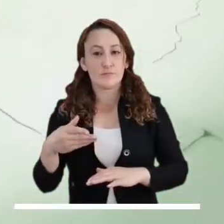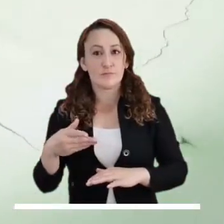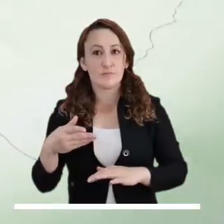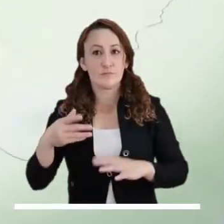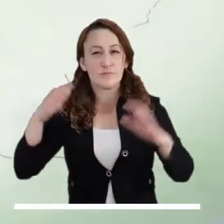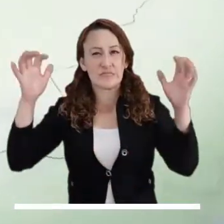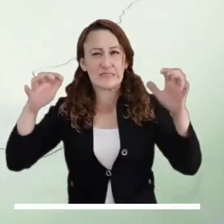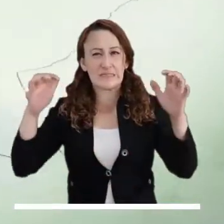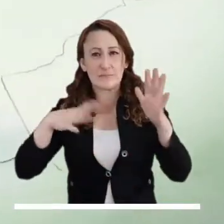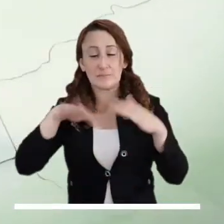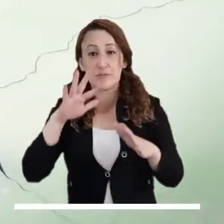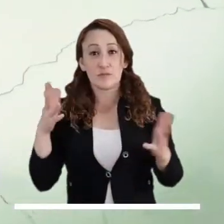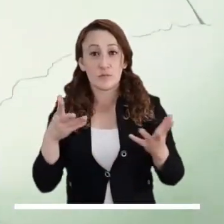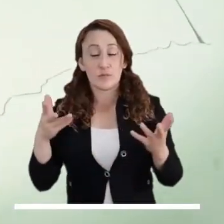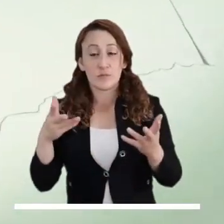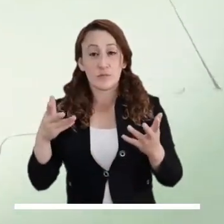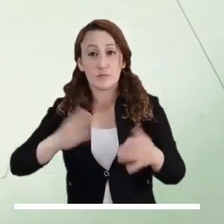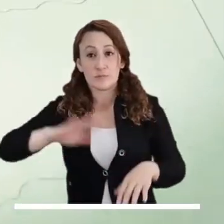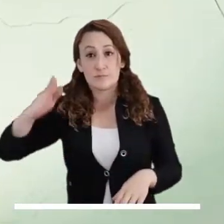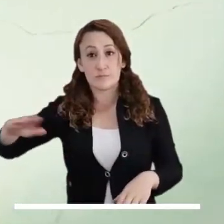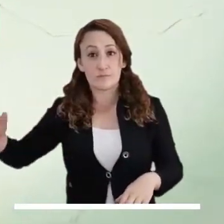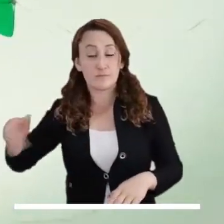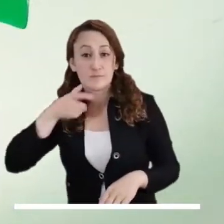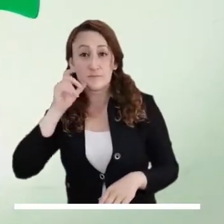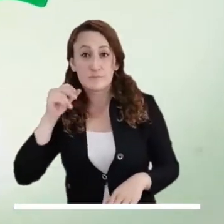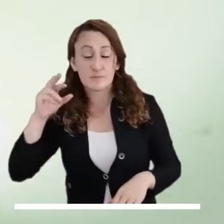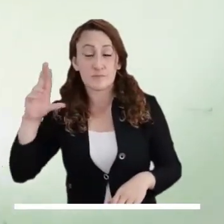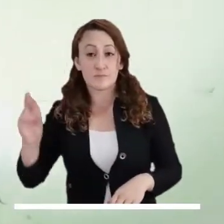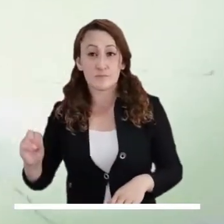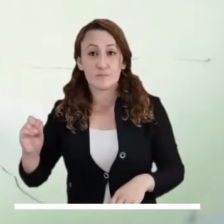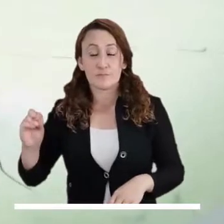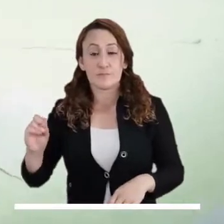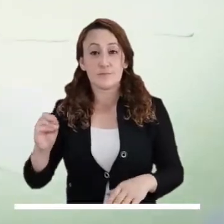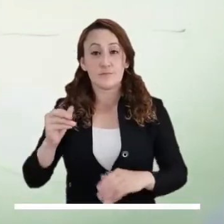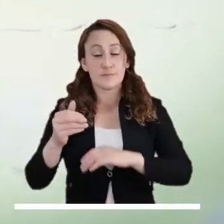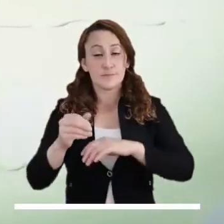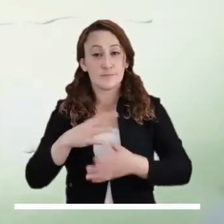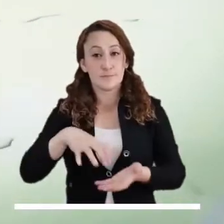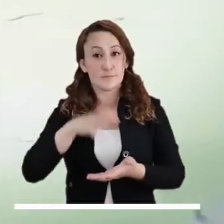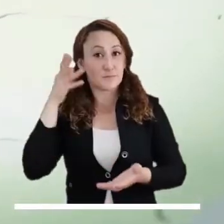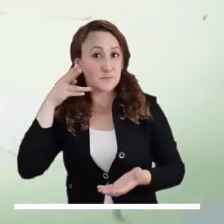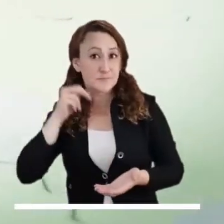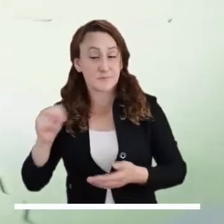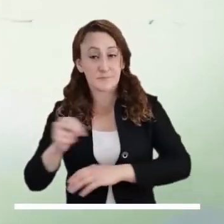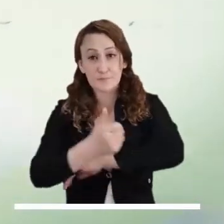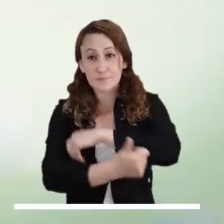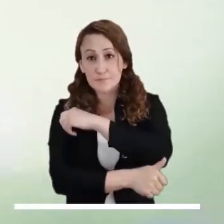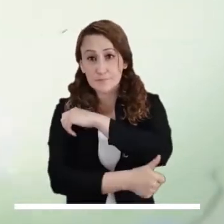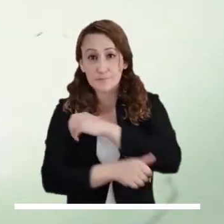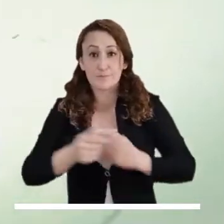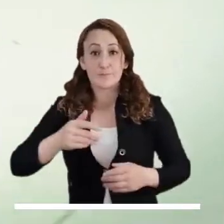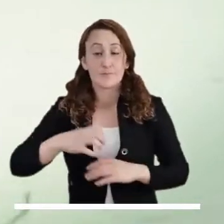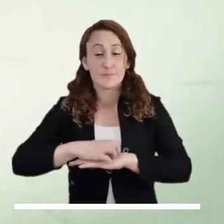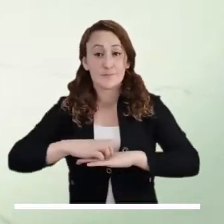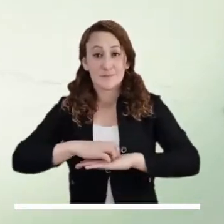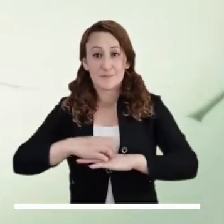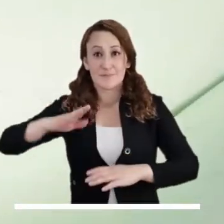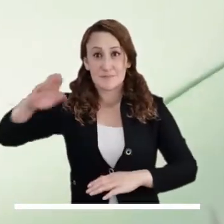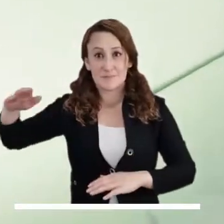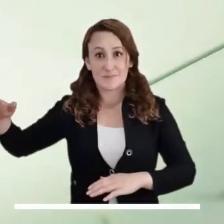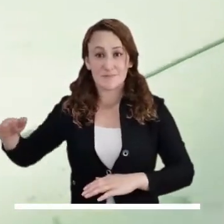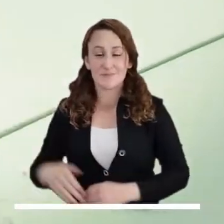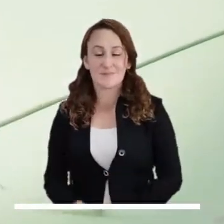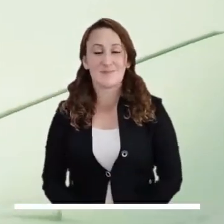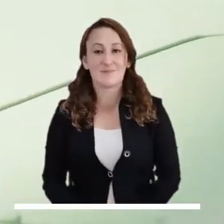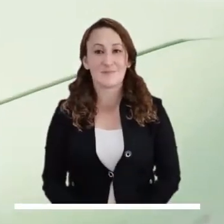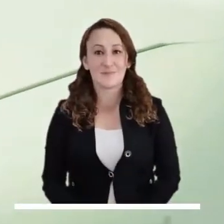el suroriente de Nariño. Las precipitaciones de los Andes se contratarían en Antioquia, Eje Cafetero, noroccidente de Cundinamarca,